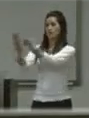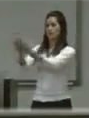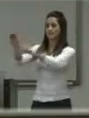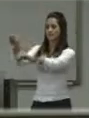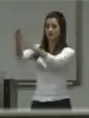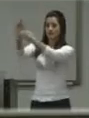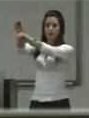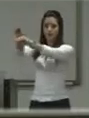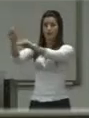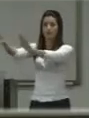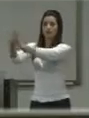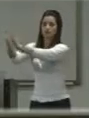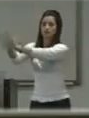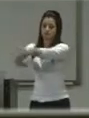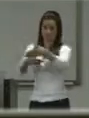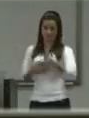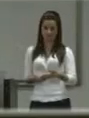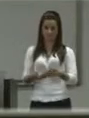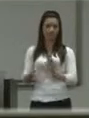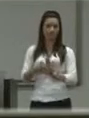recibieron información también